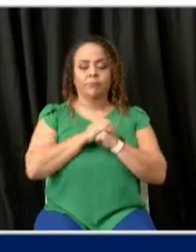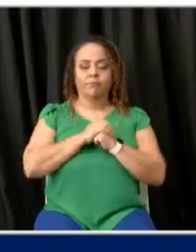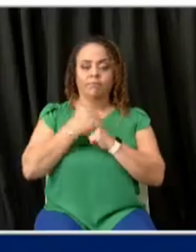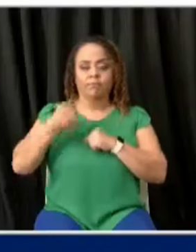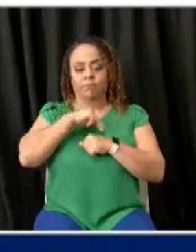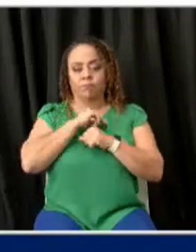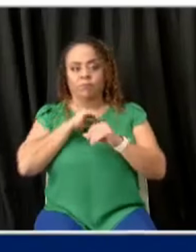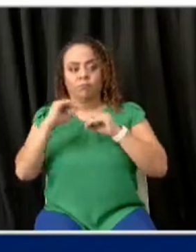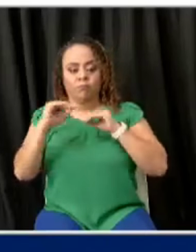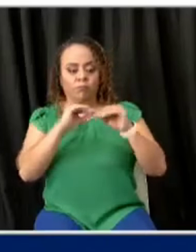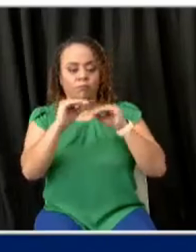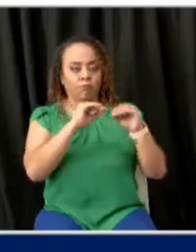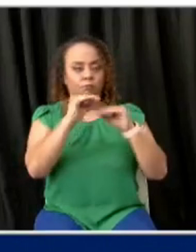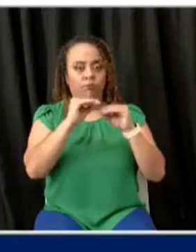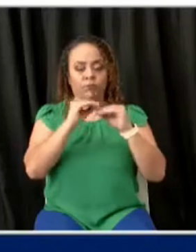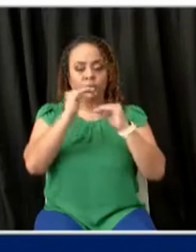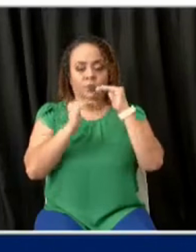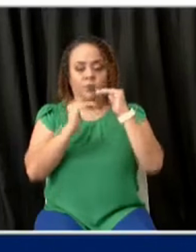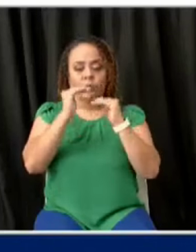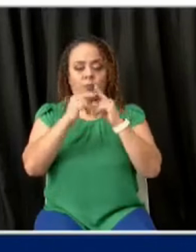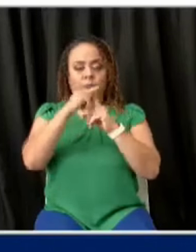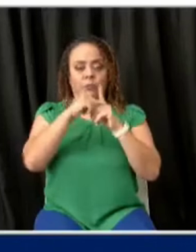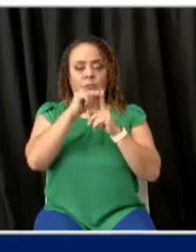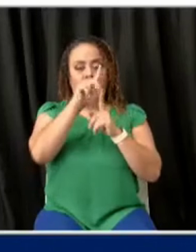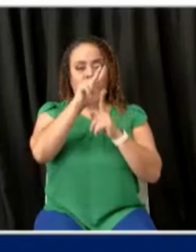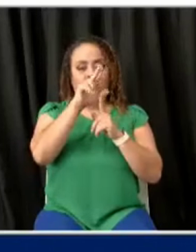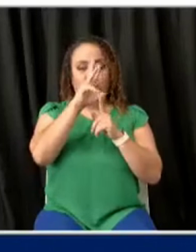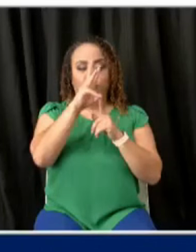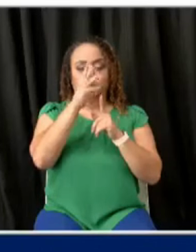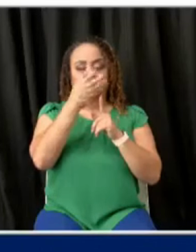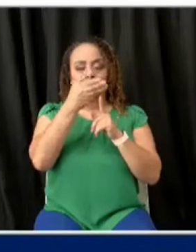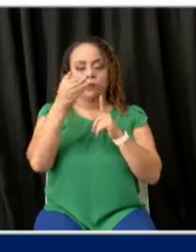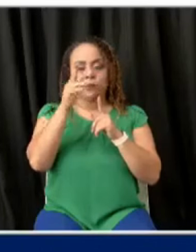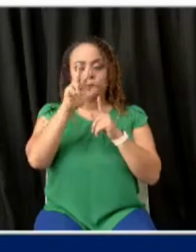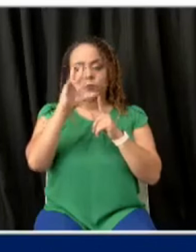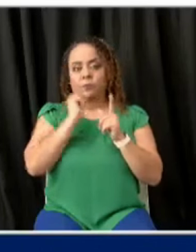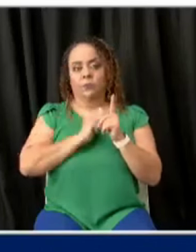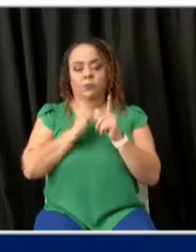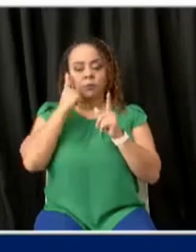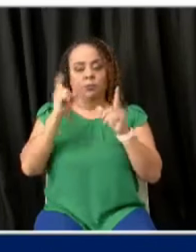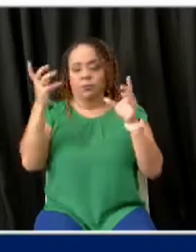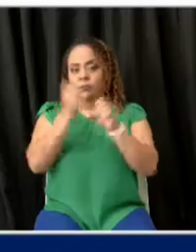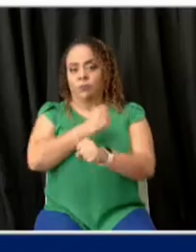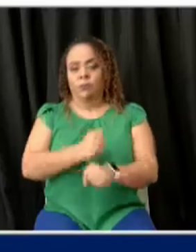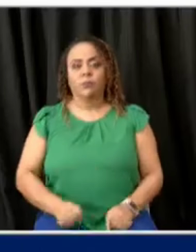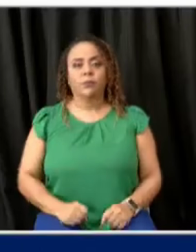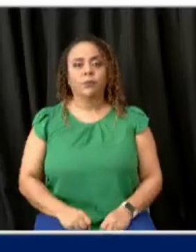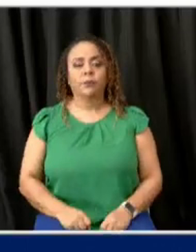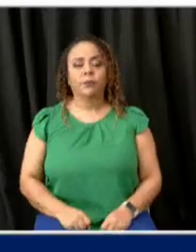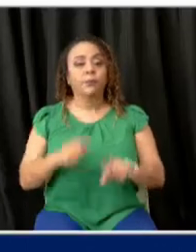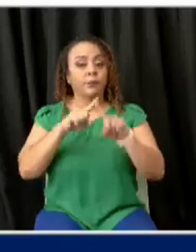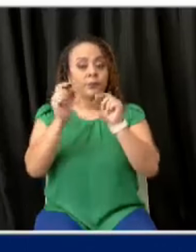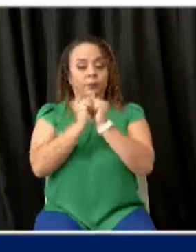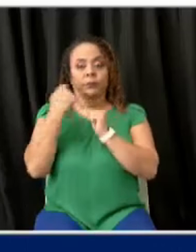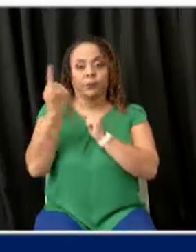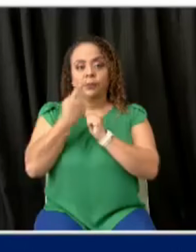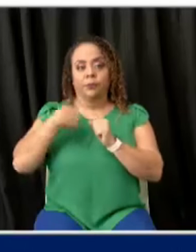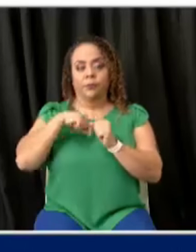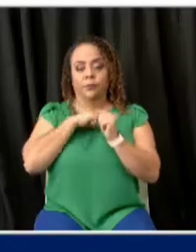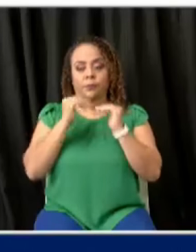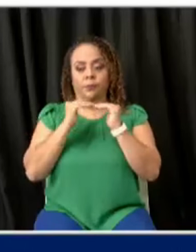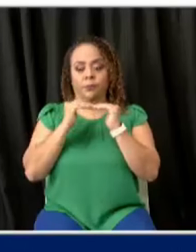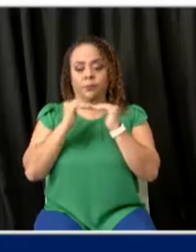movemos en un rango de temperatura de 36,4, 37, digamos, para redondear. Pero con solo que nos movamos 1